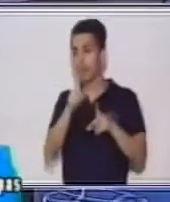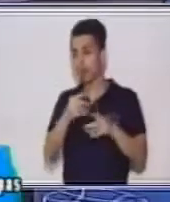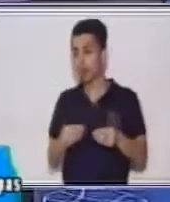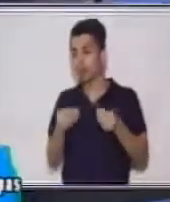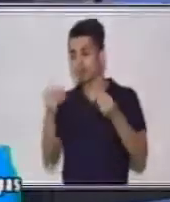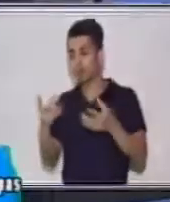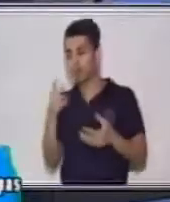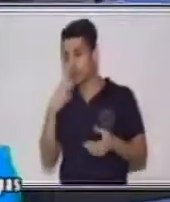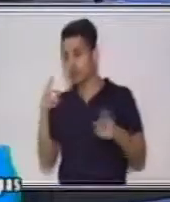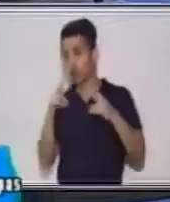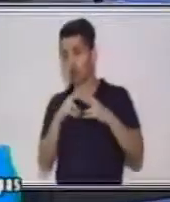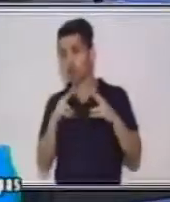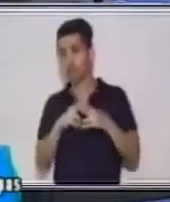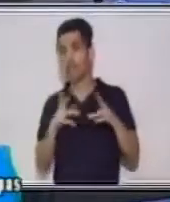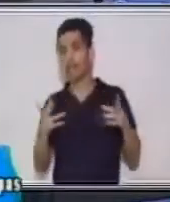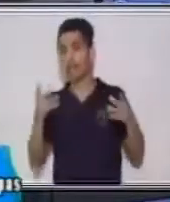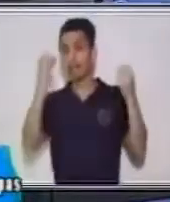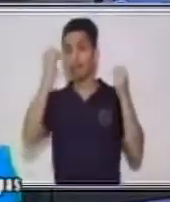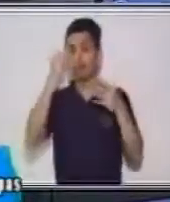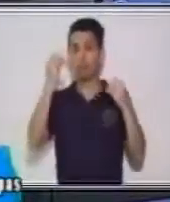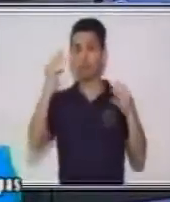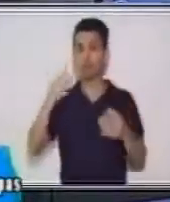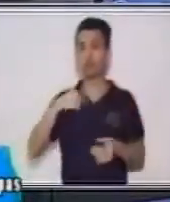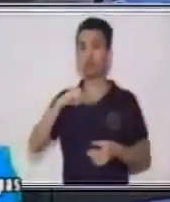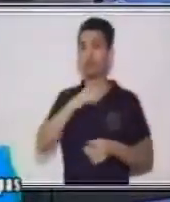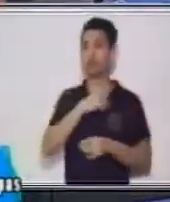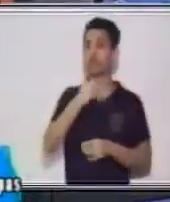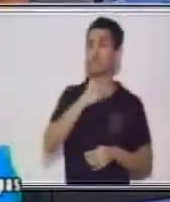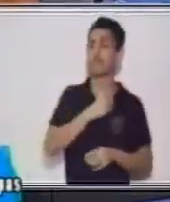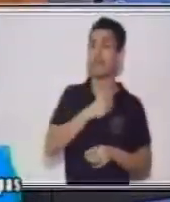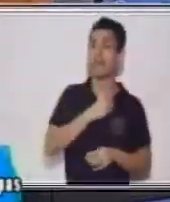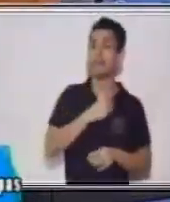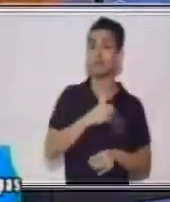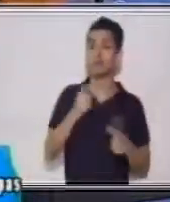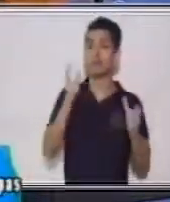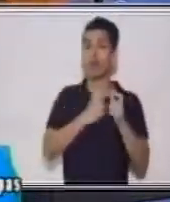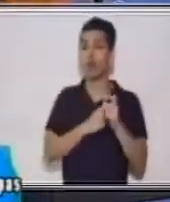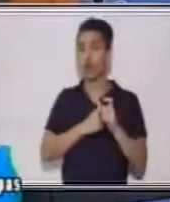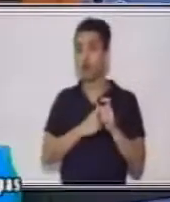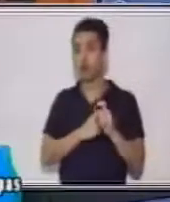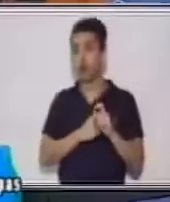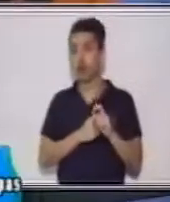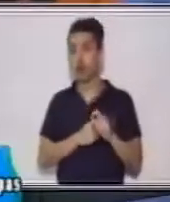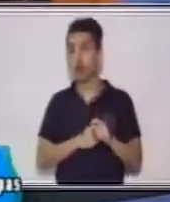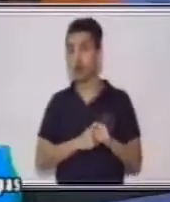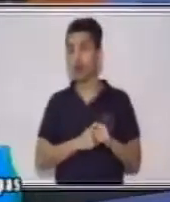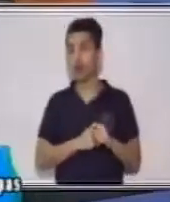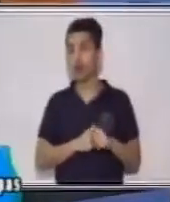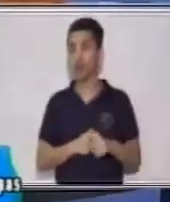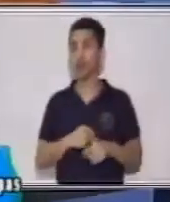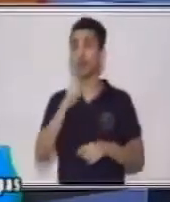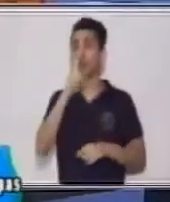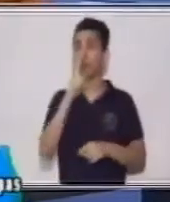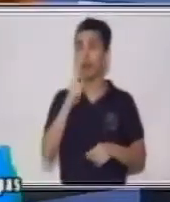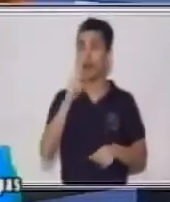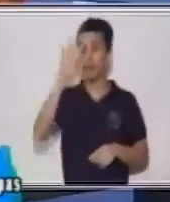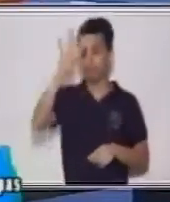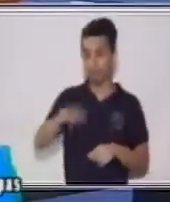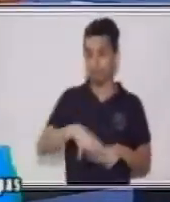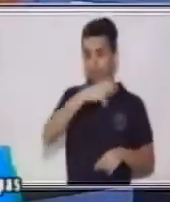a conocer la información que nosotros queremos por medio de una